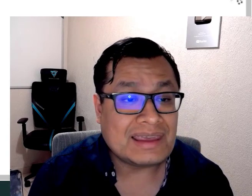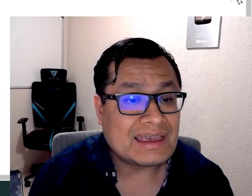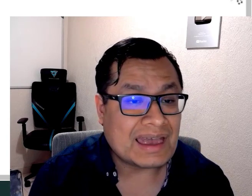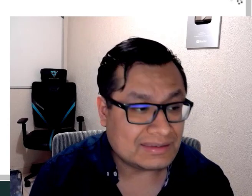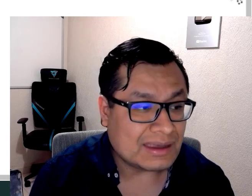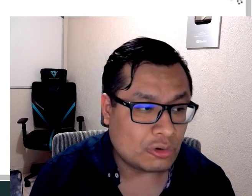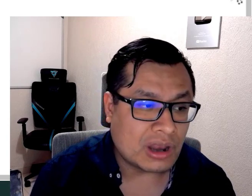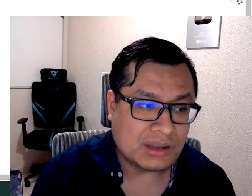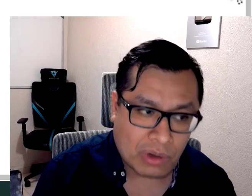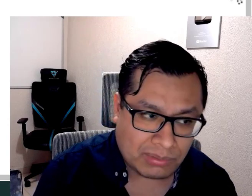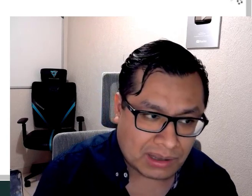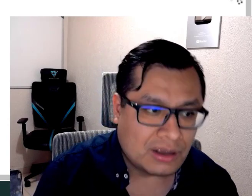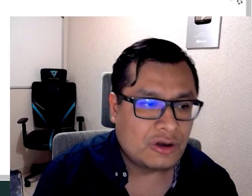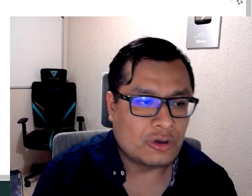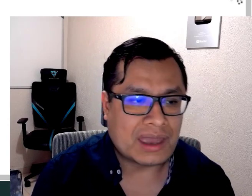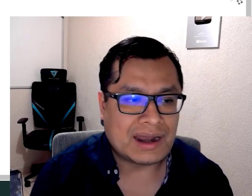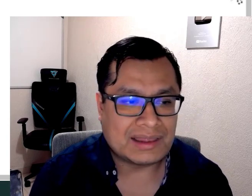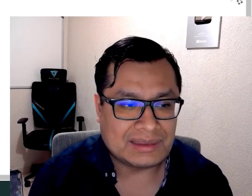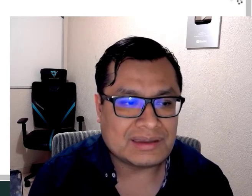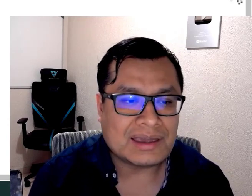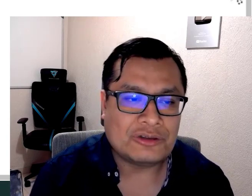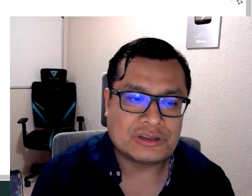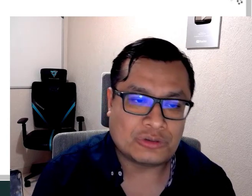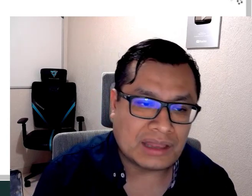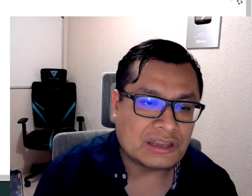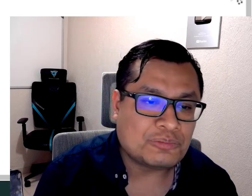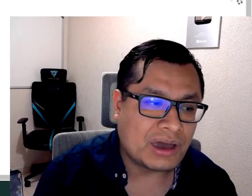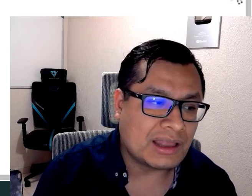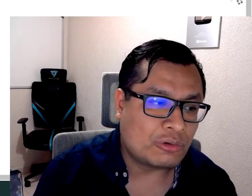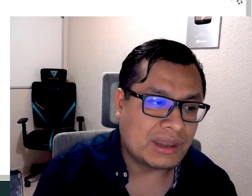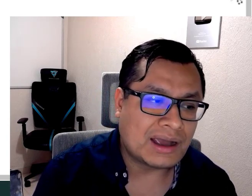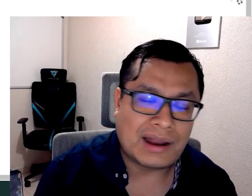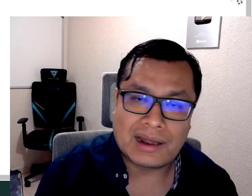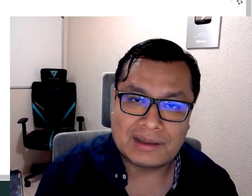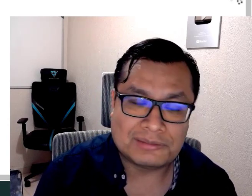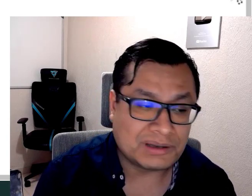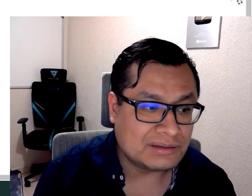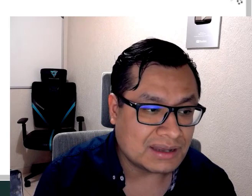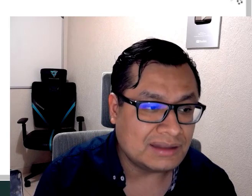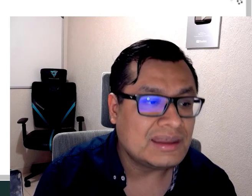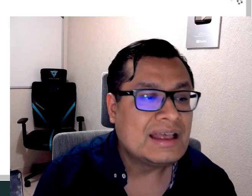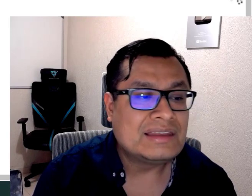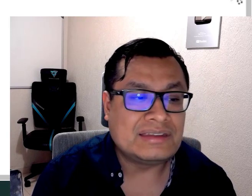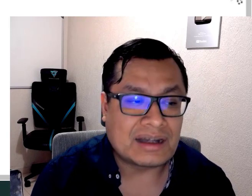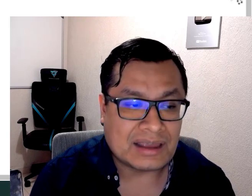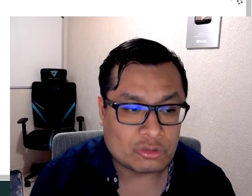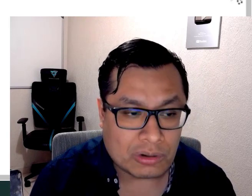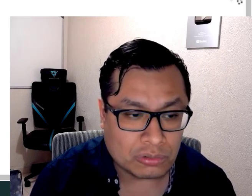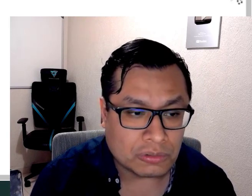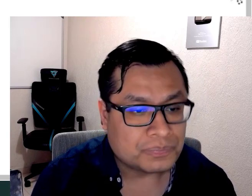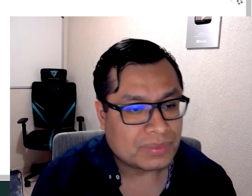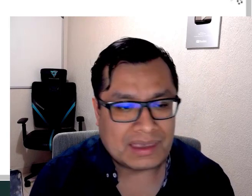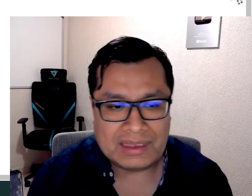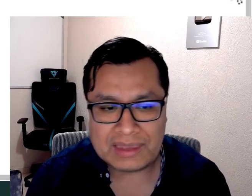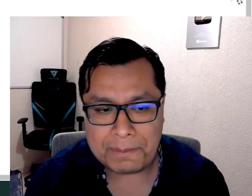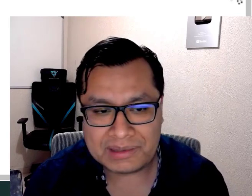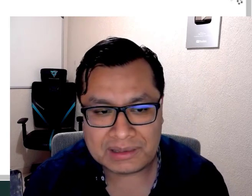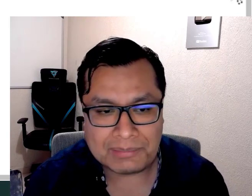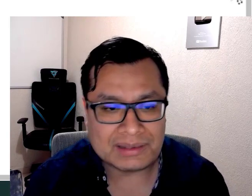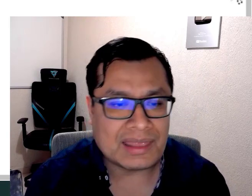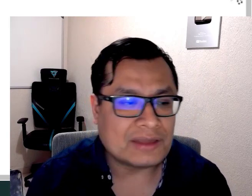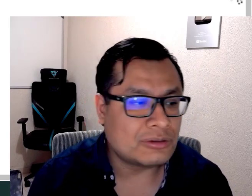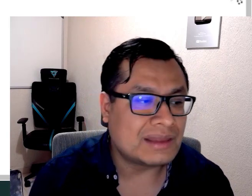establece que es seguro el inmueble lo que garantiza que los estudiantes pueden acudir a clases presenciales sin riesgo alguno